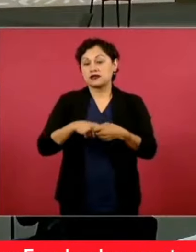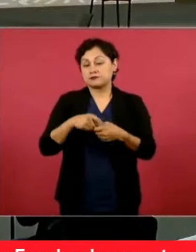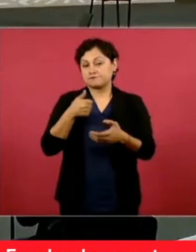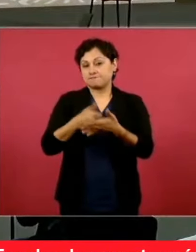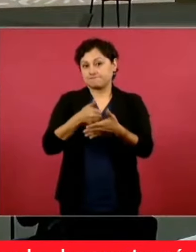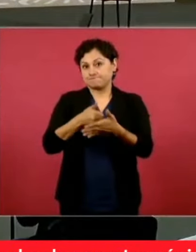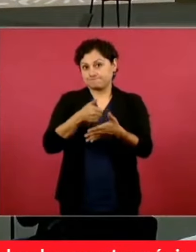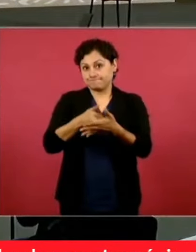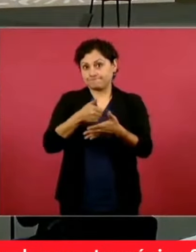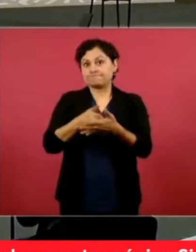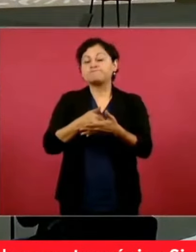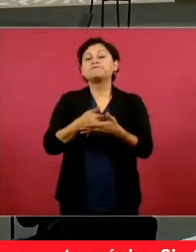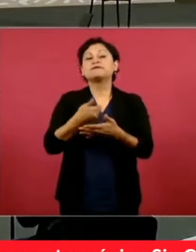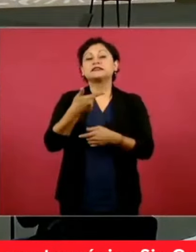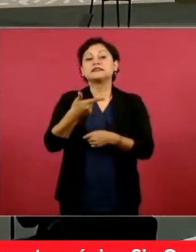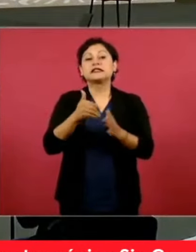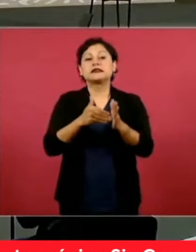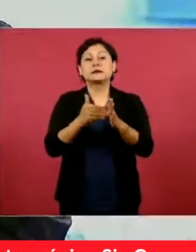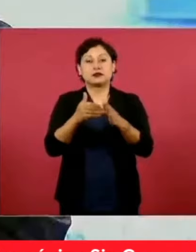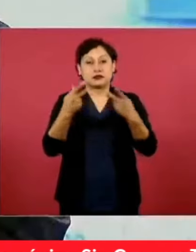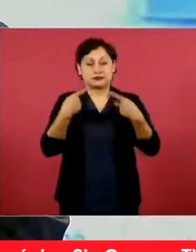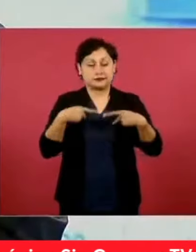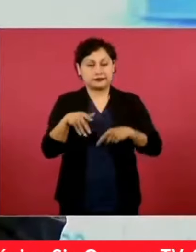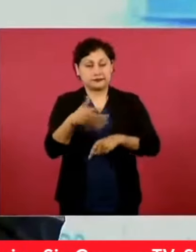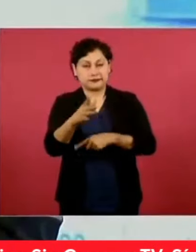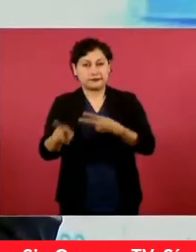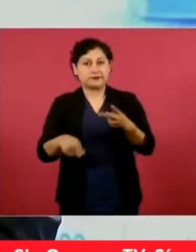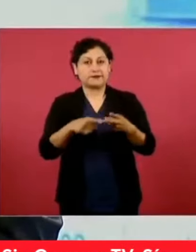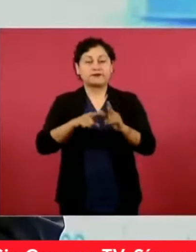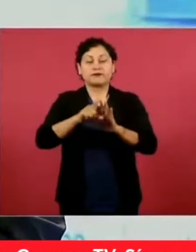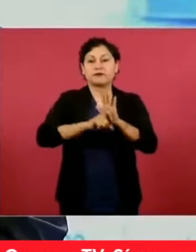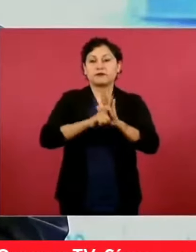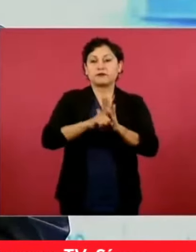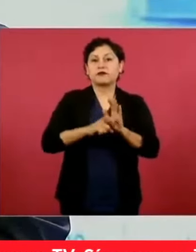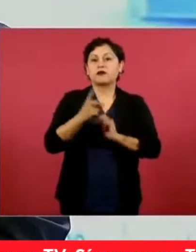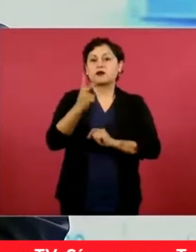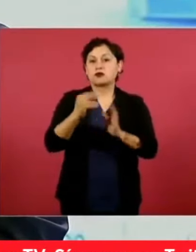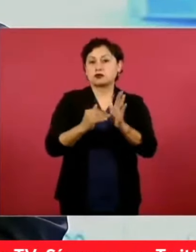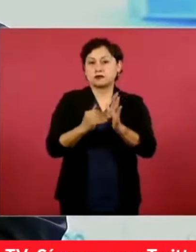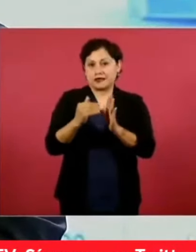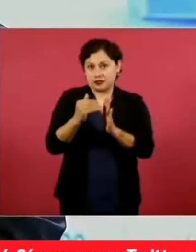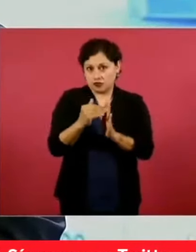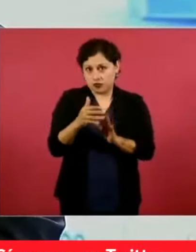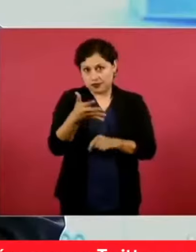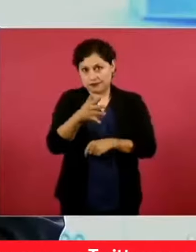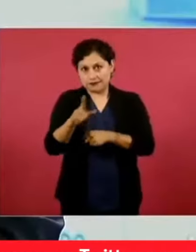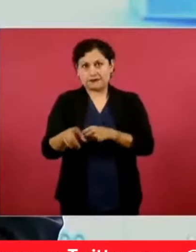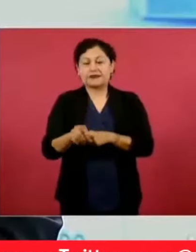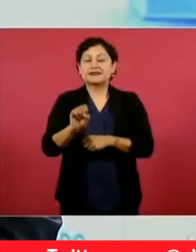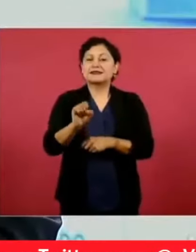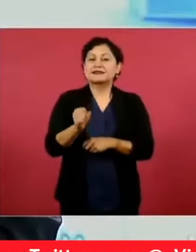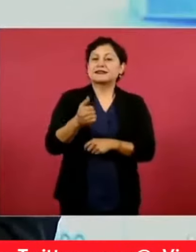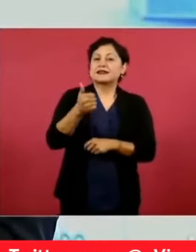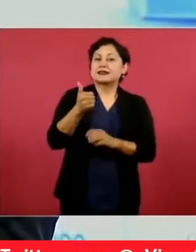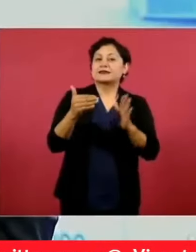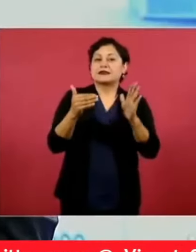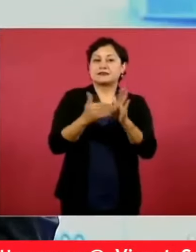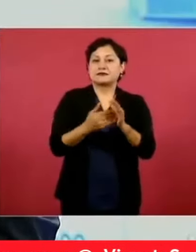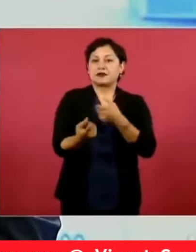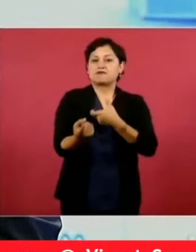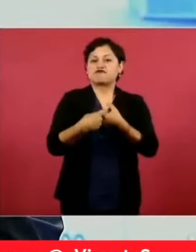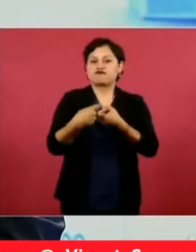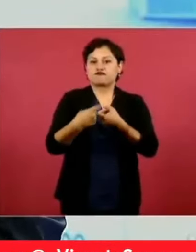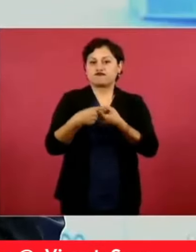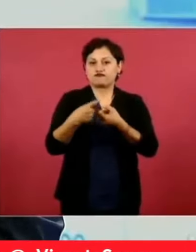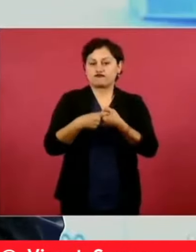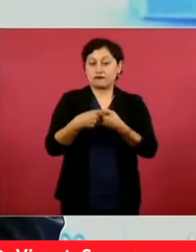millones. En el caso de Instagram, 2,5 millones de alcance, 76 mil seguidores. Estas eran redes que no